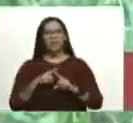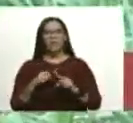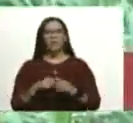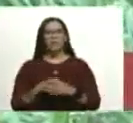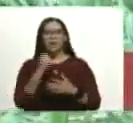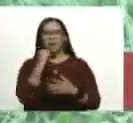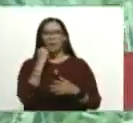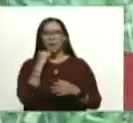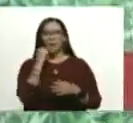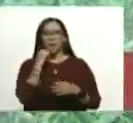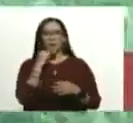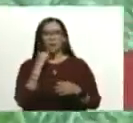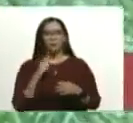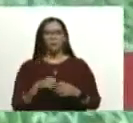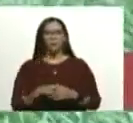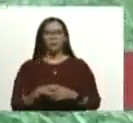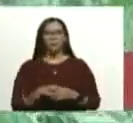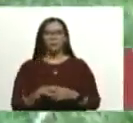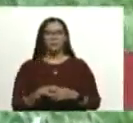organizada, ministro. Quizás no es tan